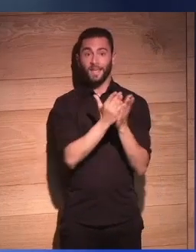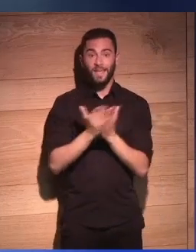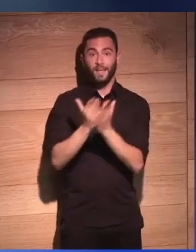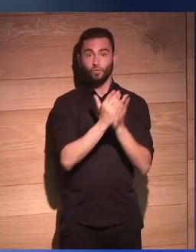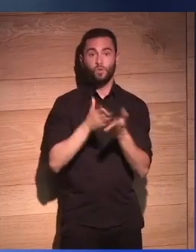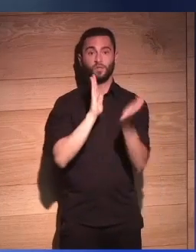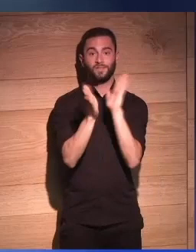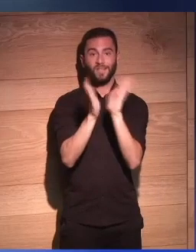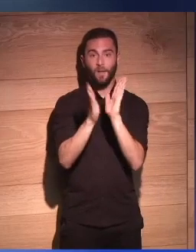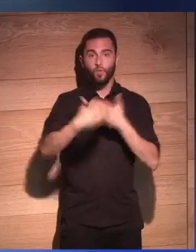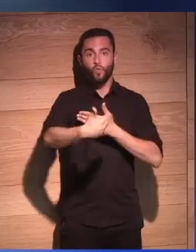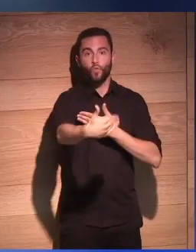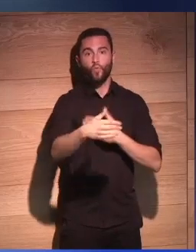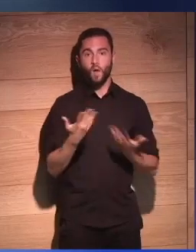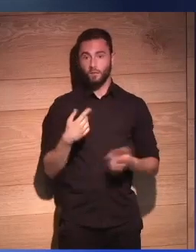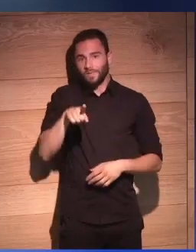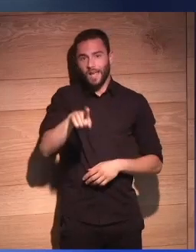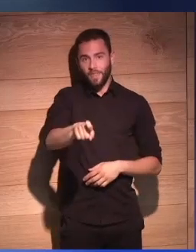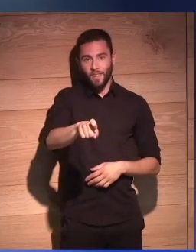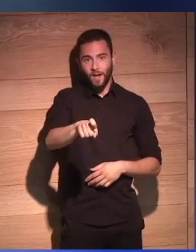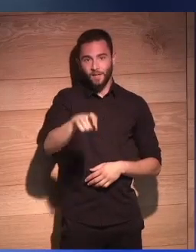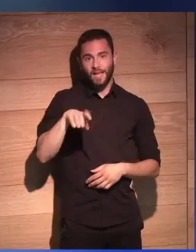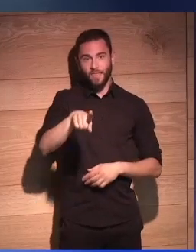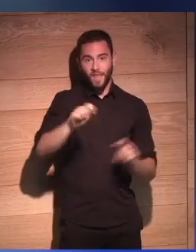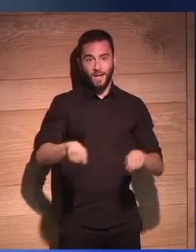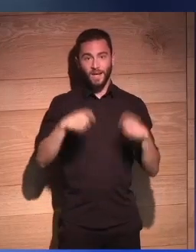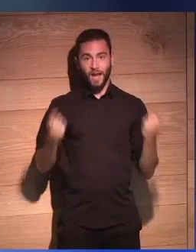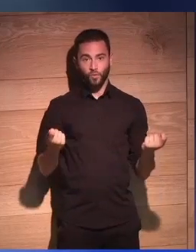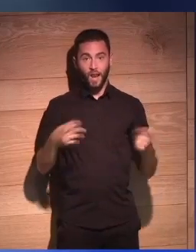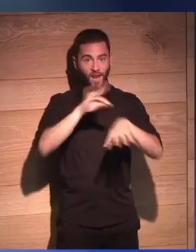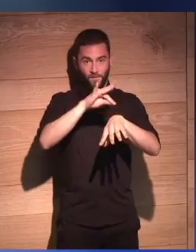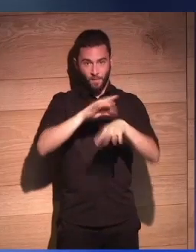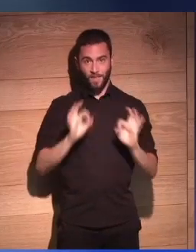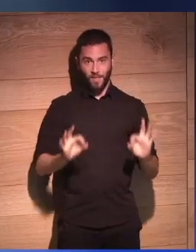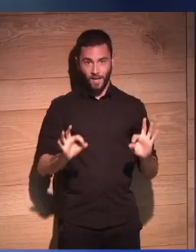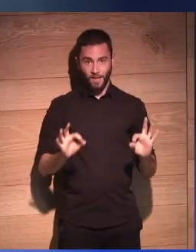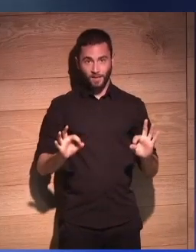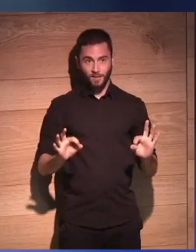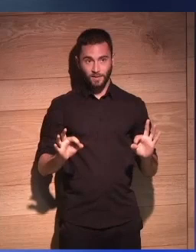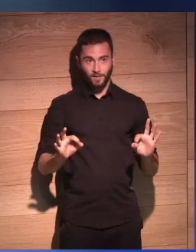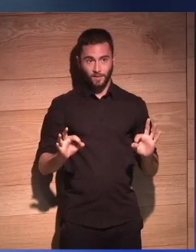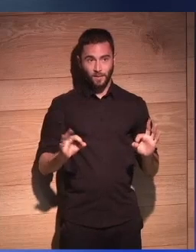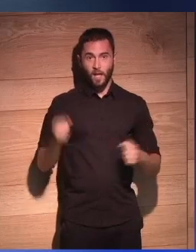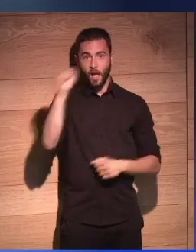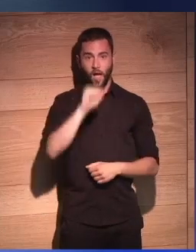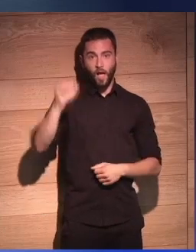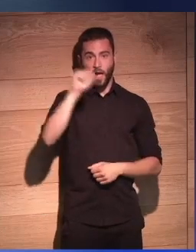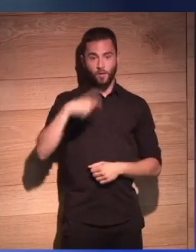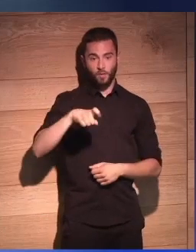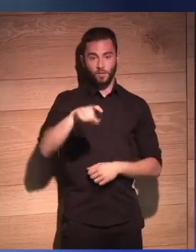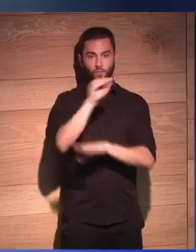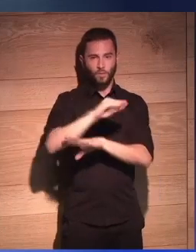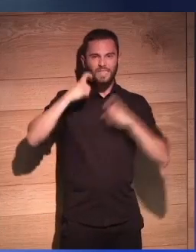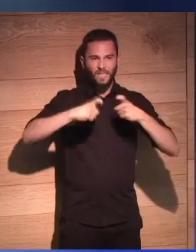estos tratamientos. Hablabas del cáncer. El cáncer es natural y es una enfermedad. Sí, ¿y llevamos cuántos años tratando de curar el